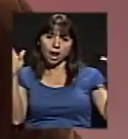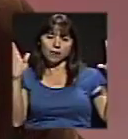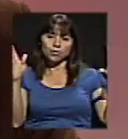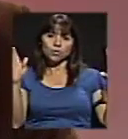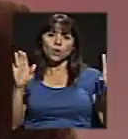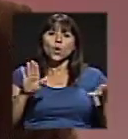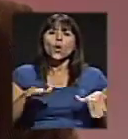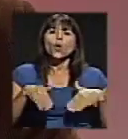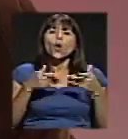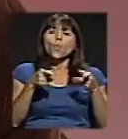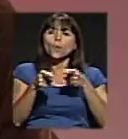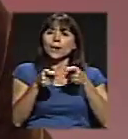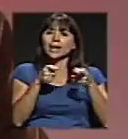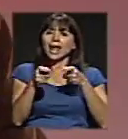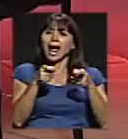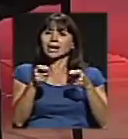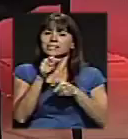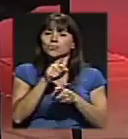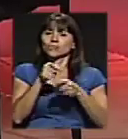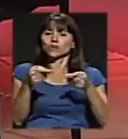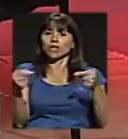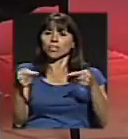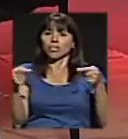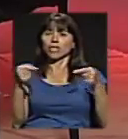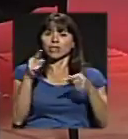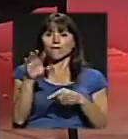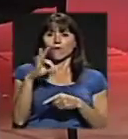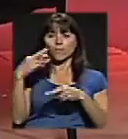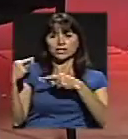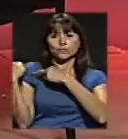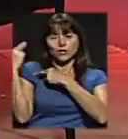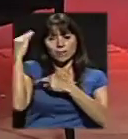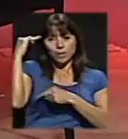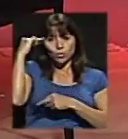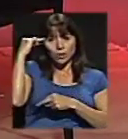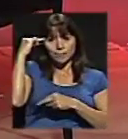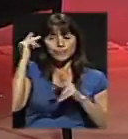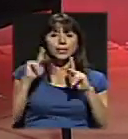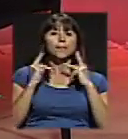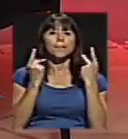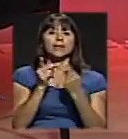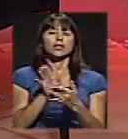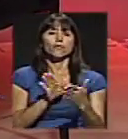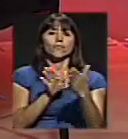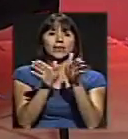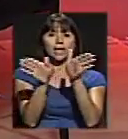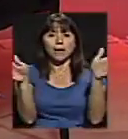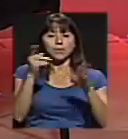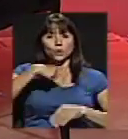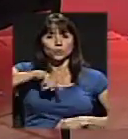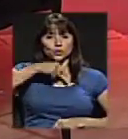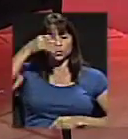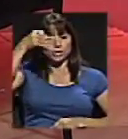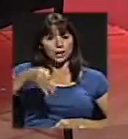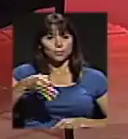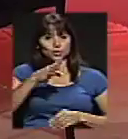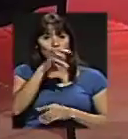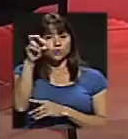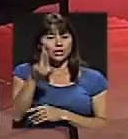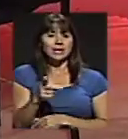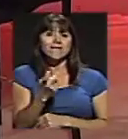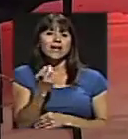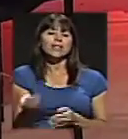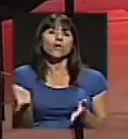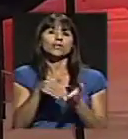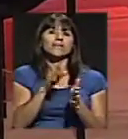cómo manejar las discrepancias de forma madura, de forma responsable, qué sé yo. En el Frente Amplio nosotros creemos que en Costa Rica hace falta volver a